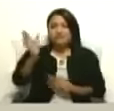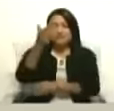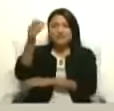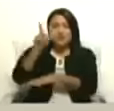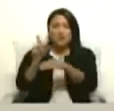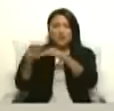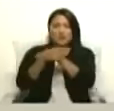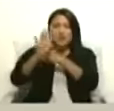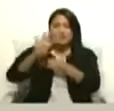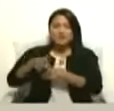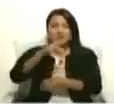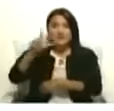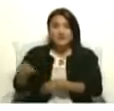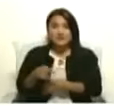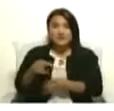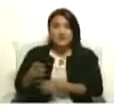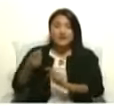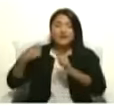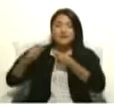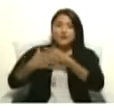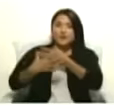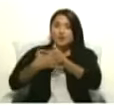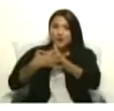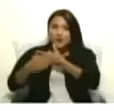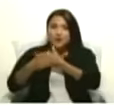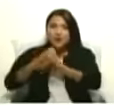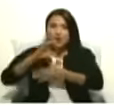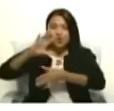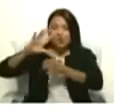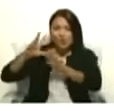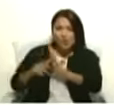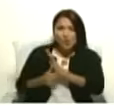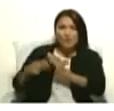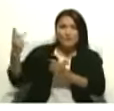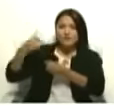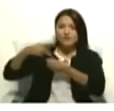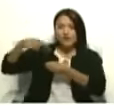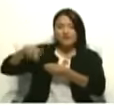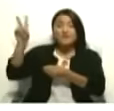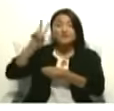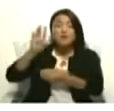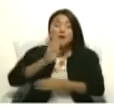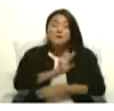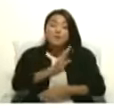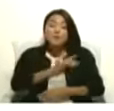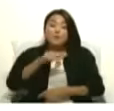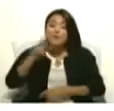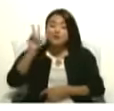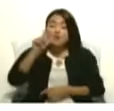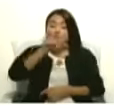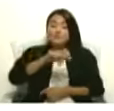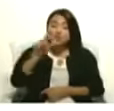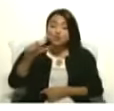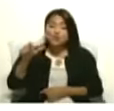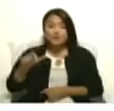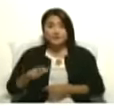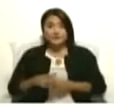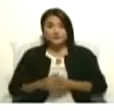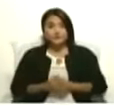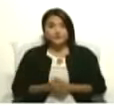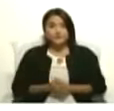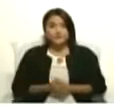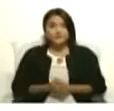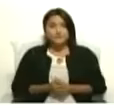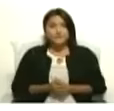intentan robarnos los recursos petroleros que solamente pertenecen a las venezolanas y a los venezolanos y estas castas